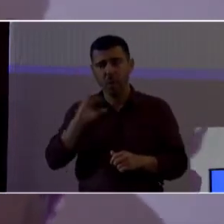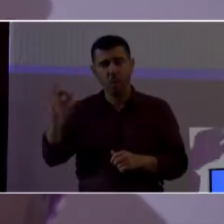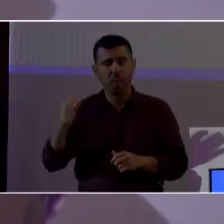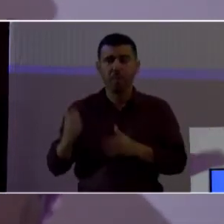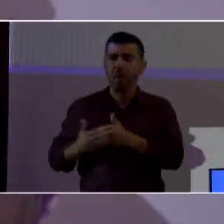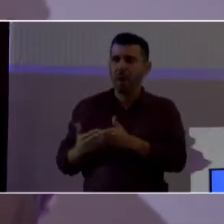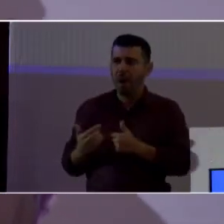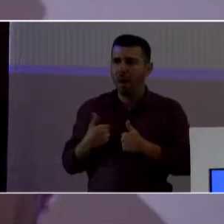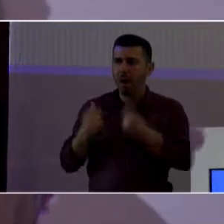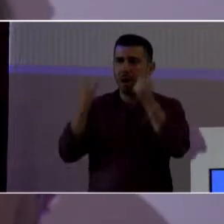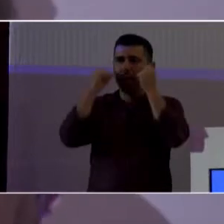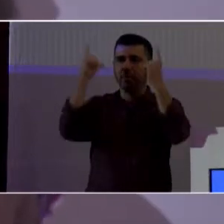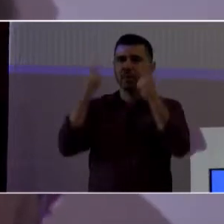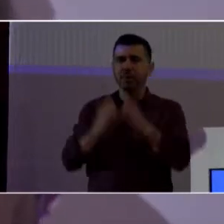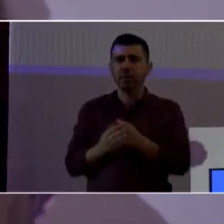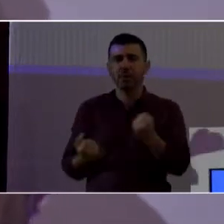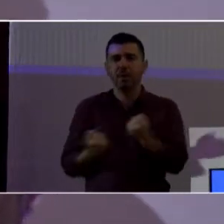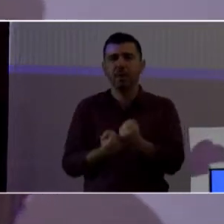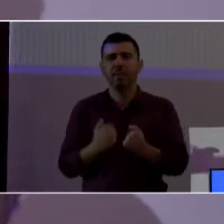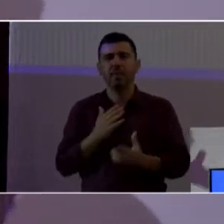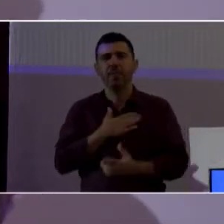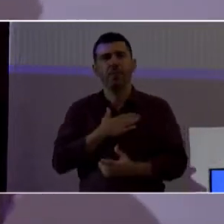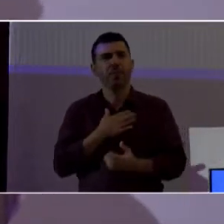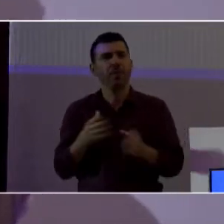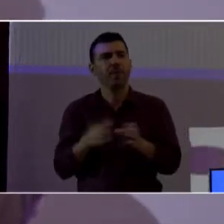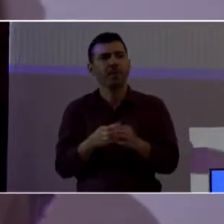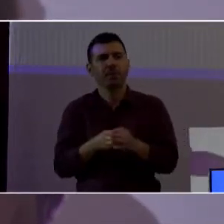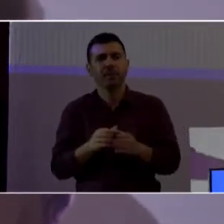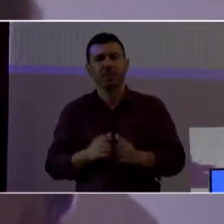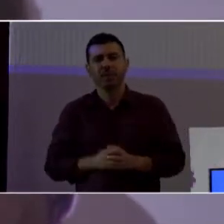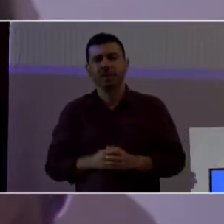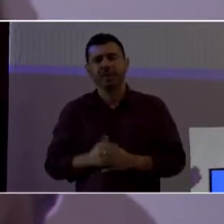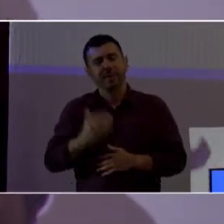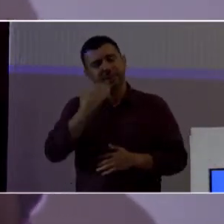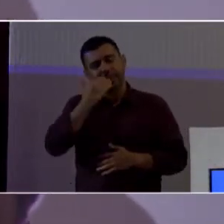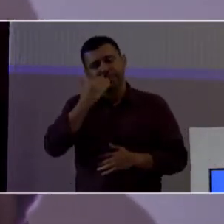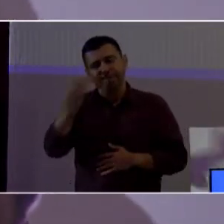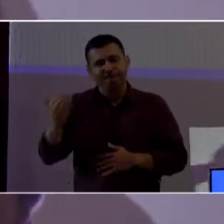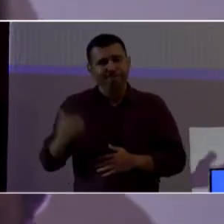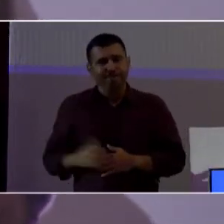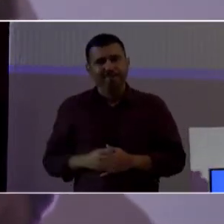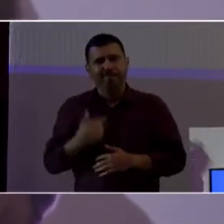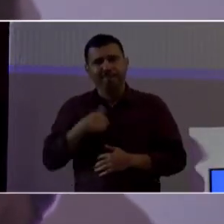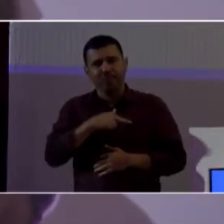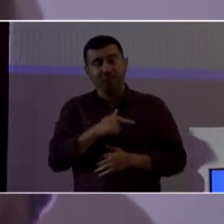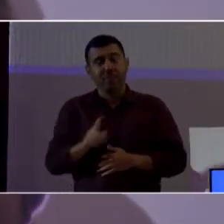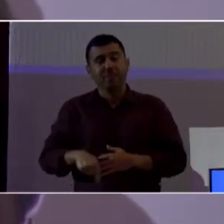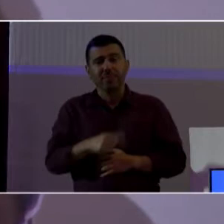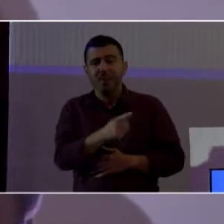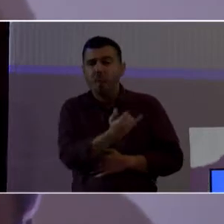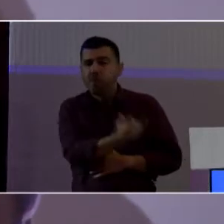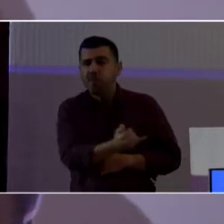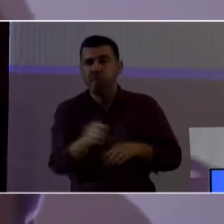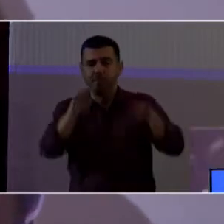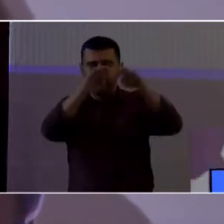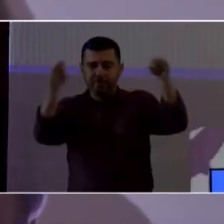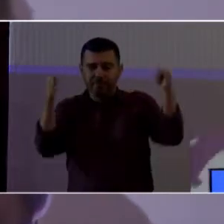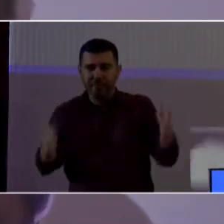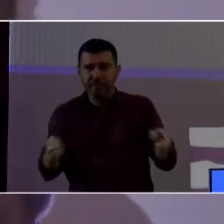esta asociación. En estos momentos contamos con una vitrina en Barranca Bermeja